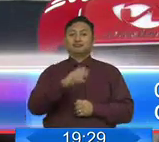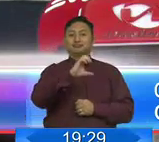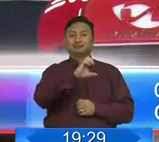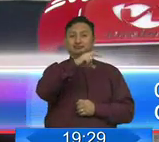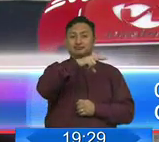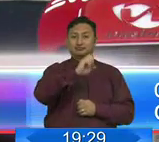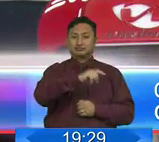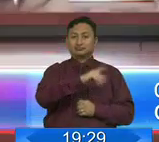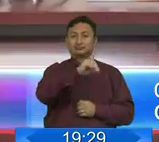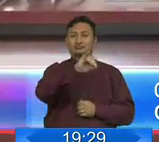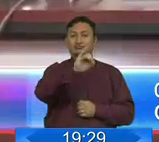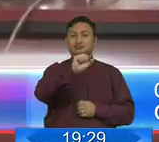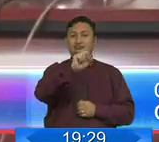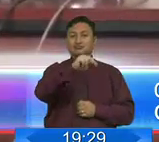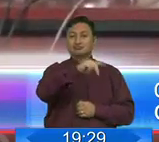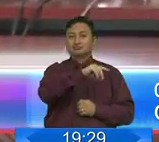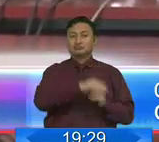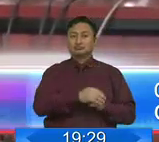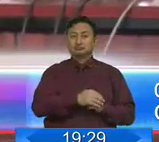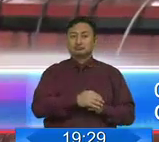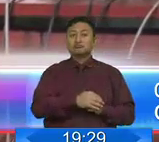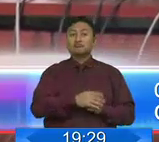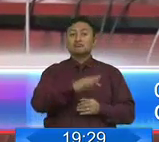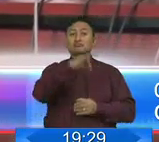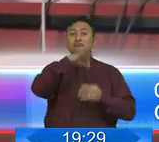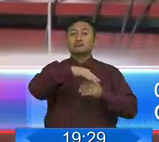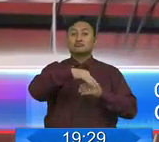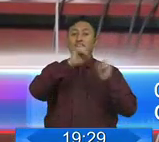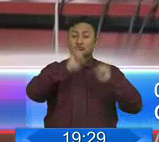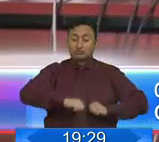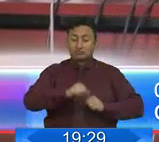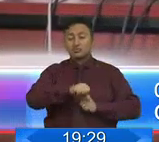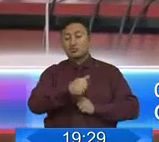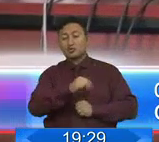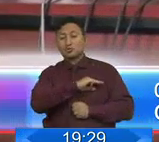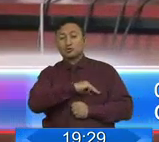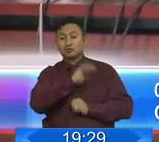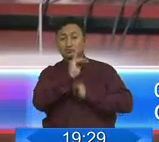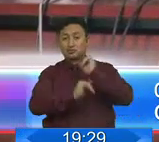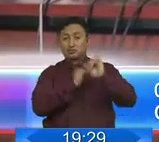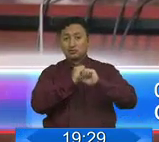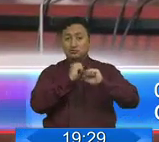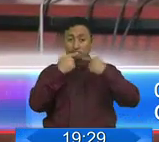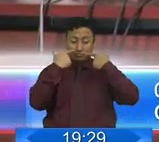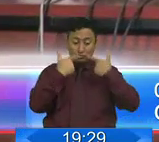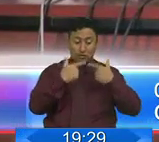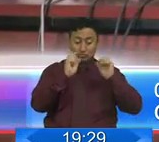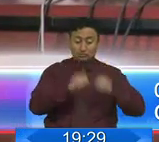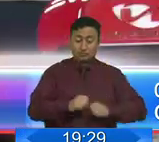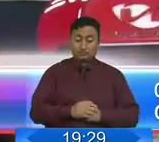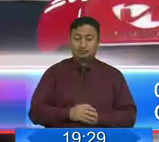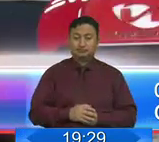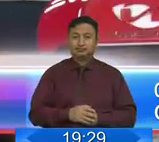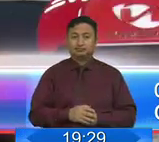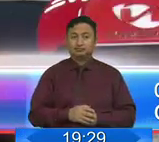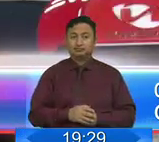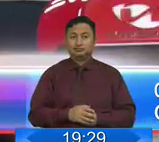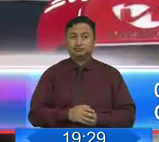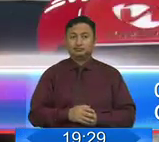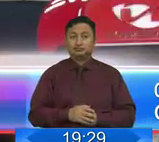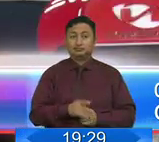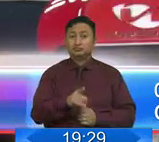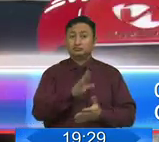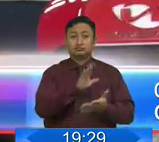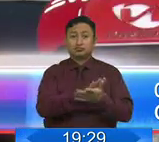Diana Atamaín, ratificó que en las elecciones habrá misiones de carácter internacional para ser observadores. Pueden estar tranquilos